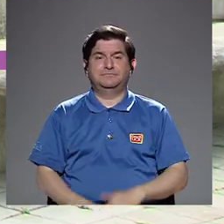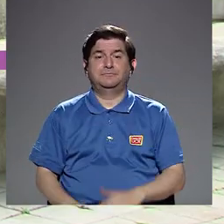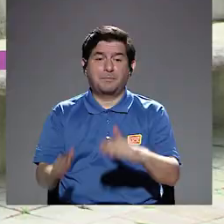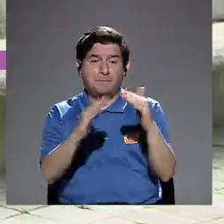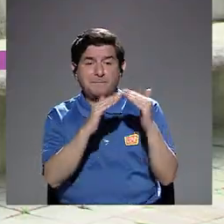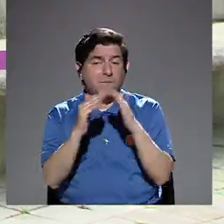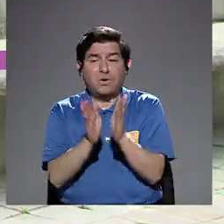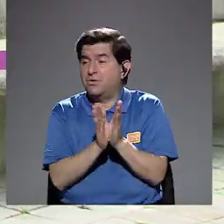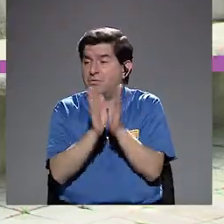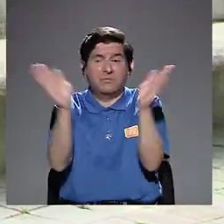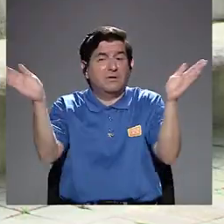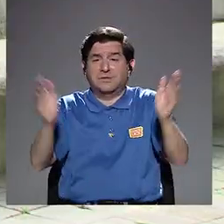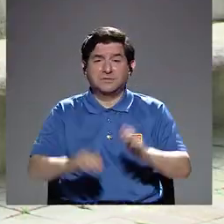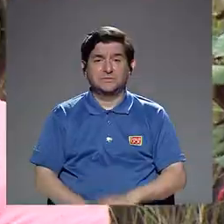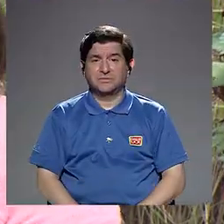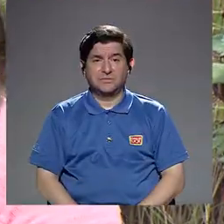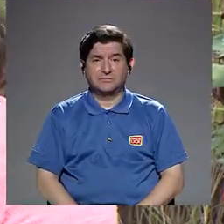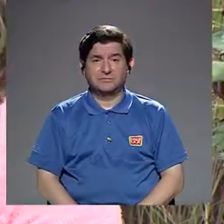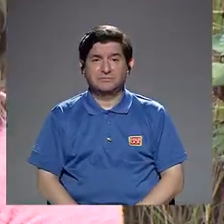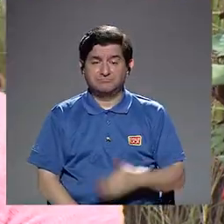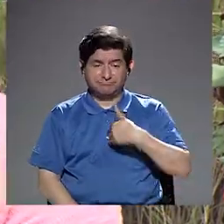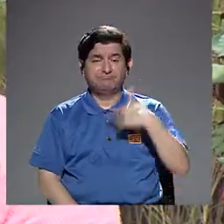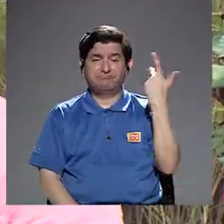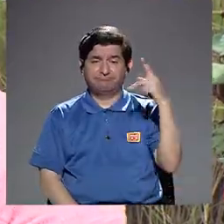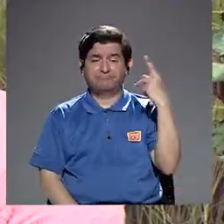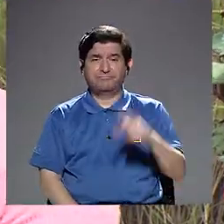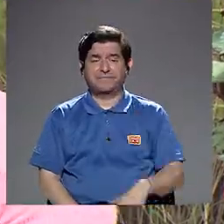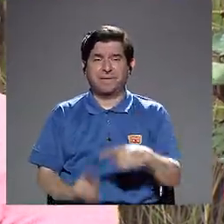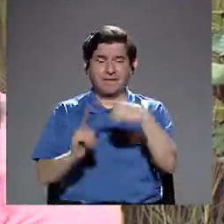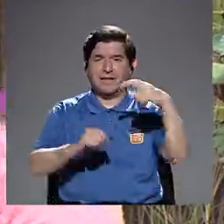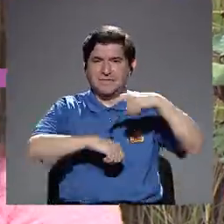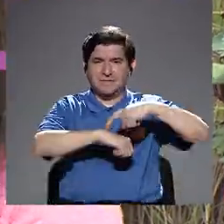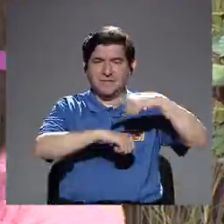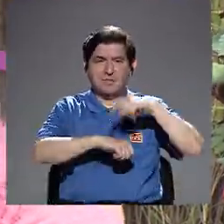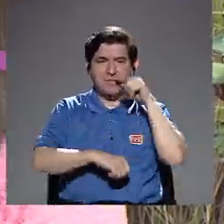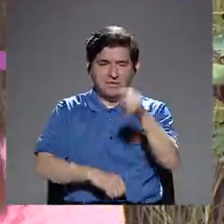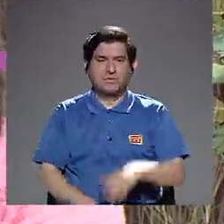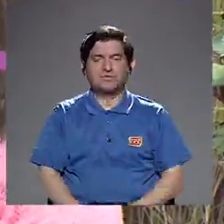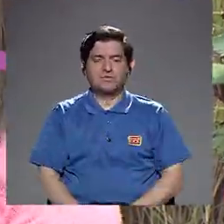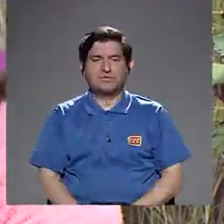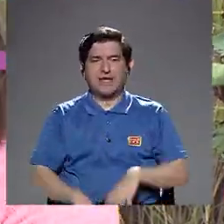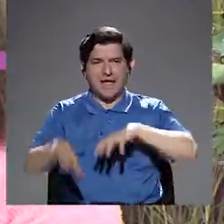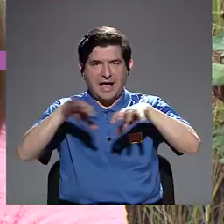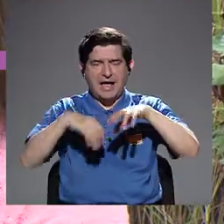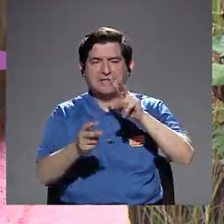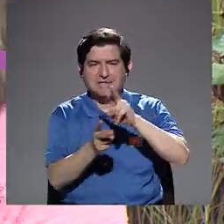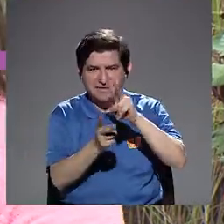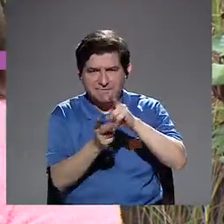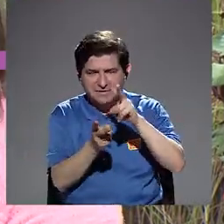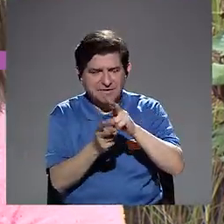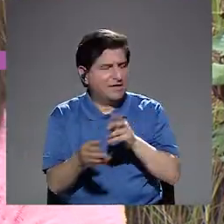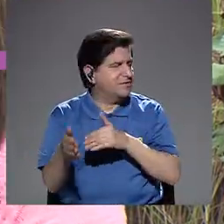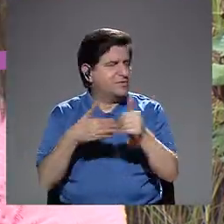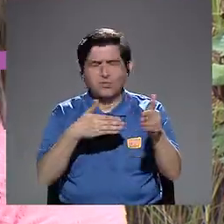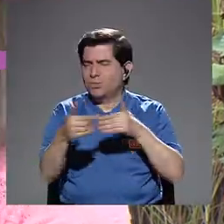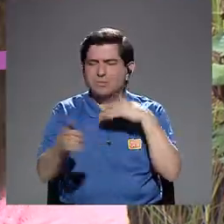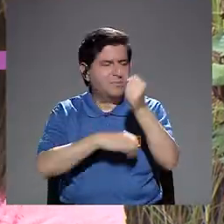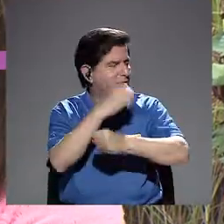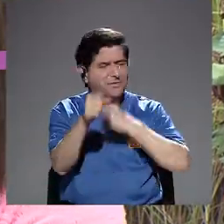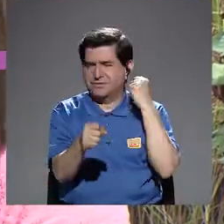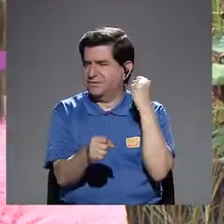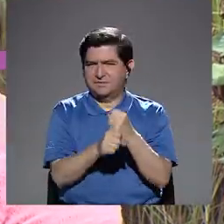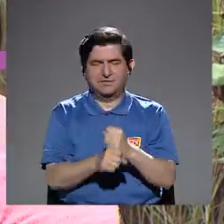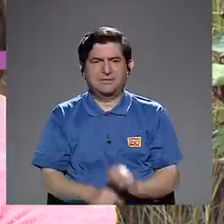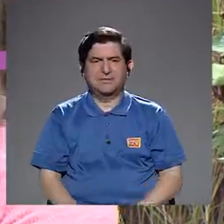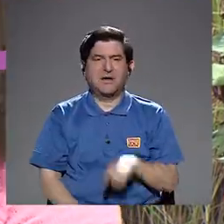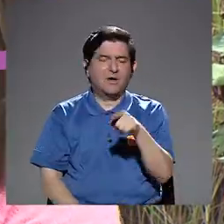población en general estamos en riesgo, ¿verdad? Desde el momento en que vos sos sexualmente activo, independientemente de la edad, de